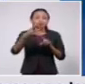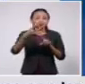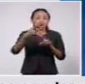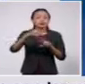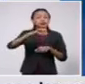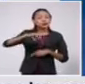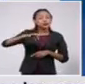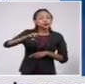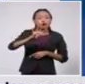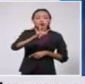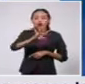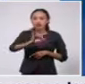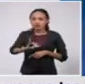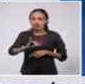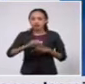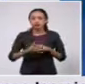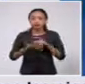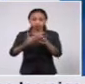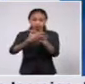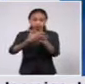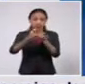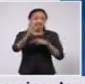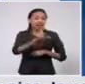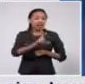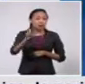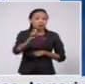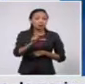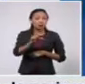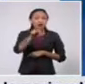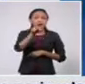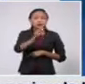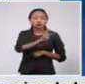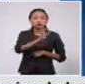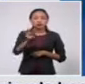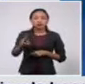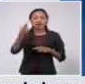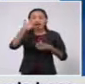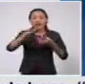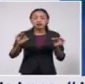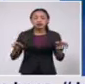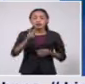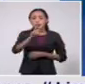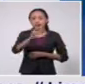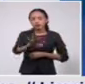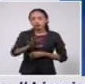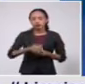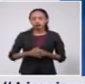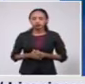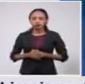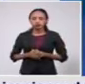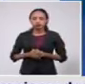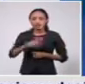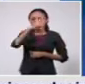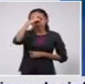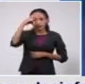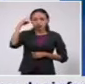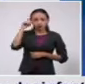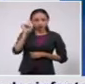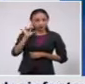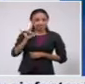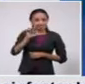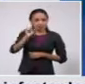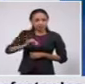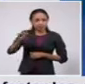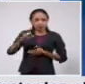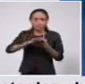Pinar del Río. Camagüey 33, Artemisa 25, Santi Espíritus 15,